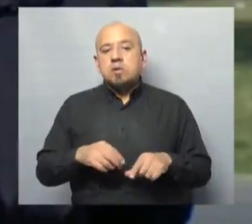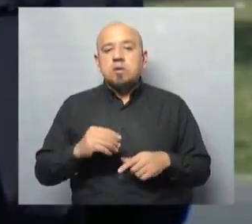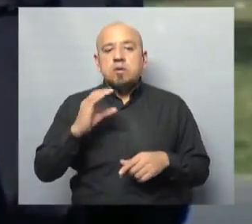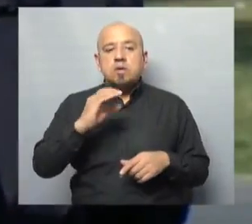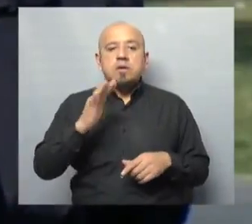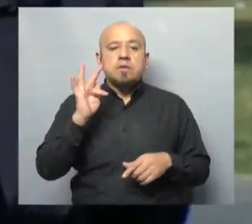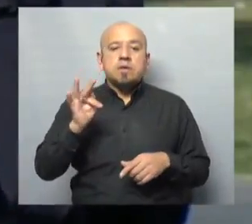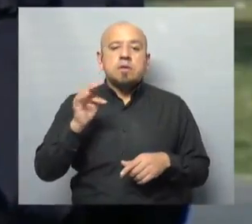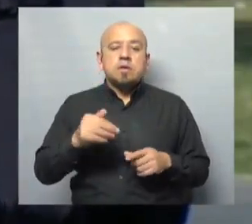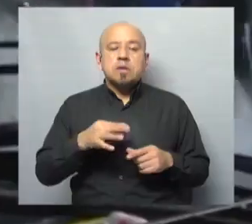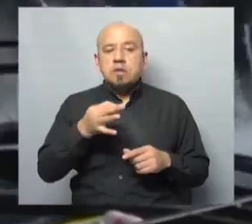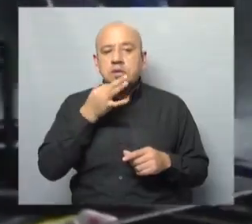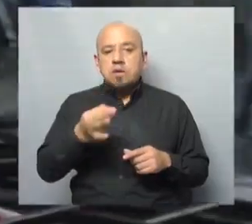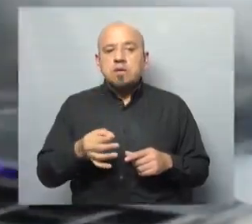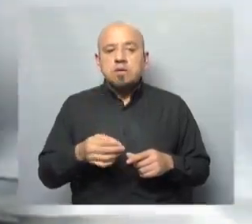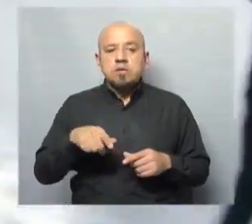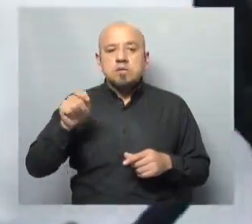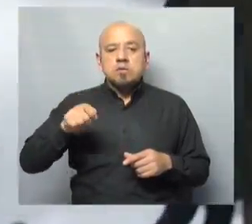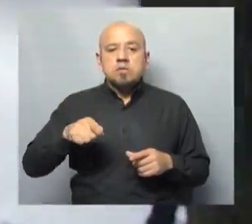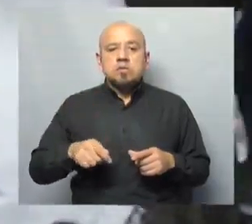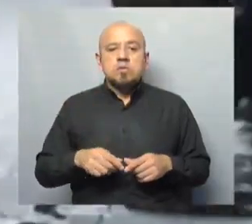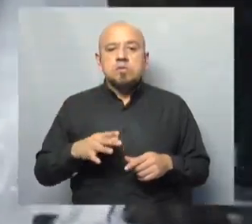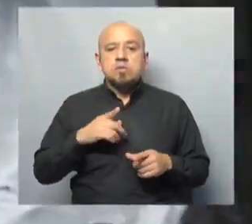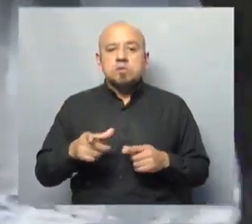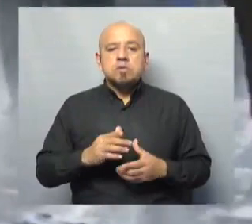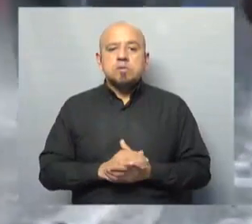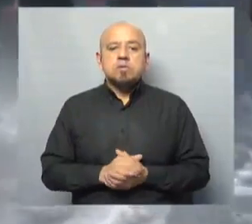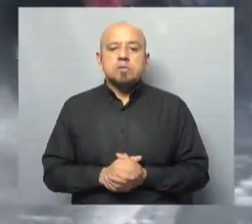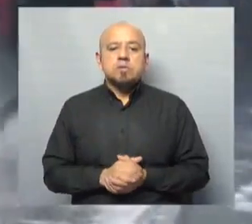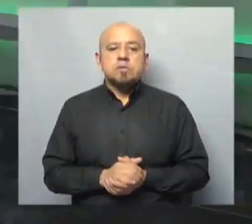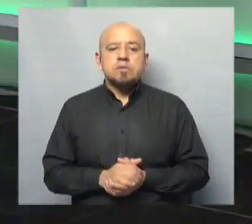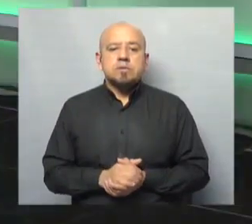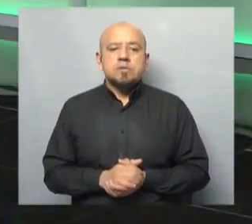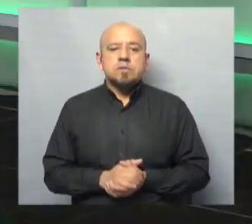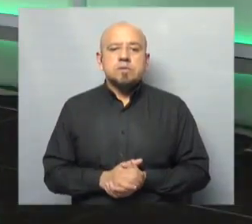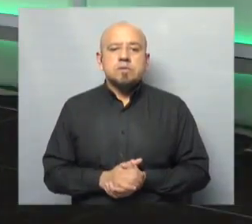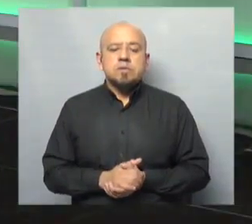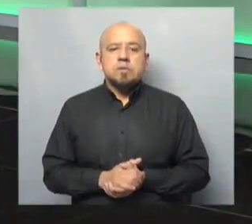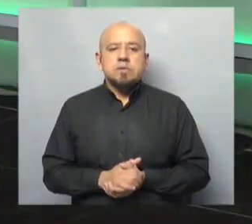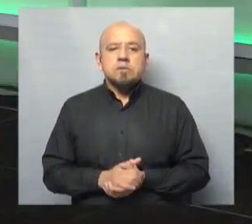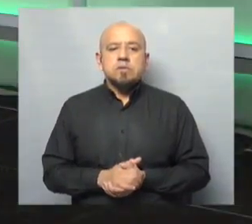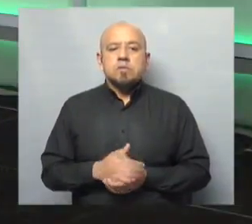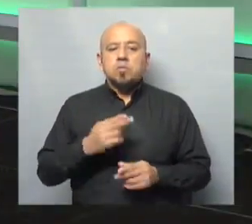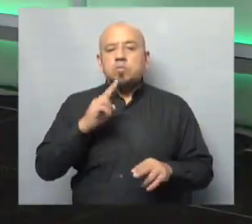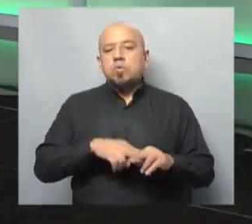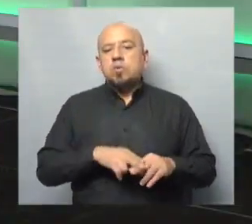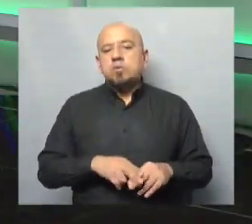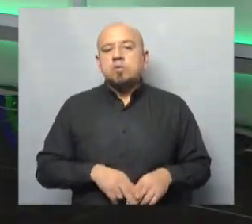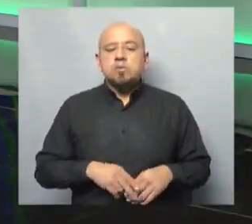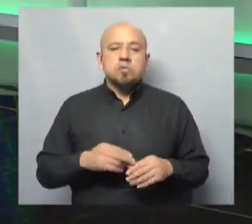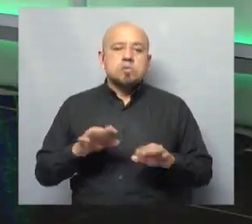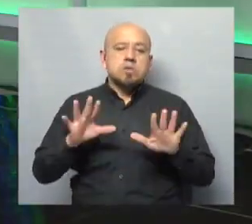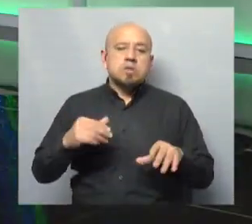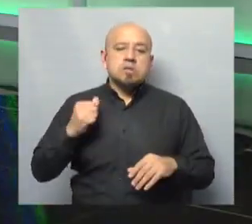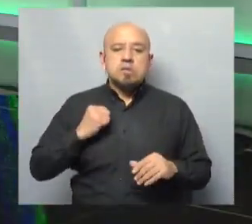fernández y que recusará al juez gallardo que tomó la medida un muerto y una decena de heridos